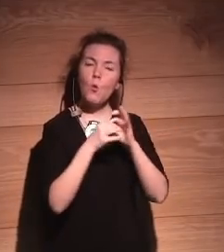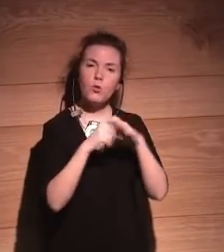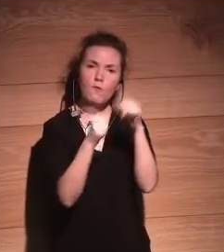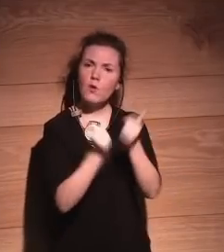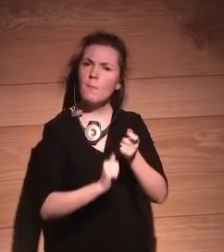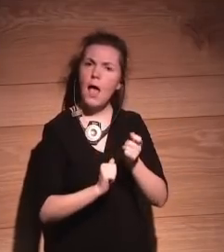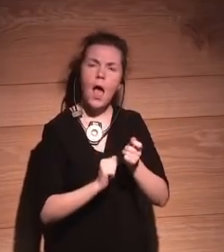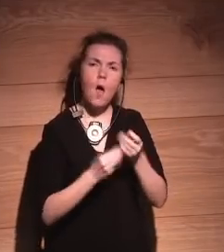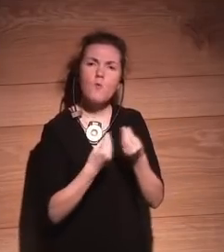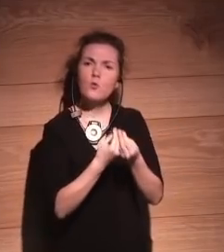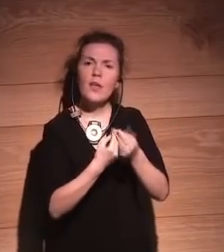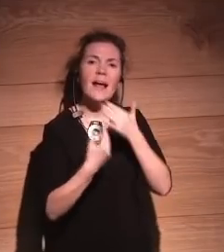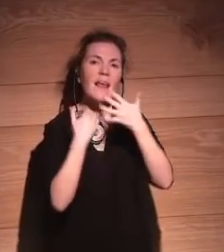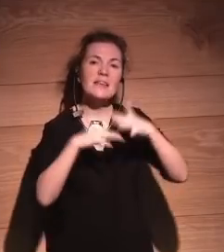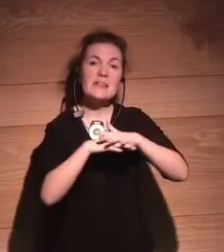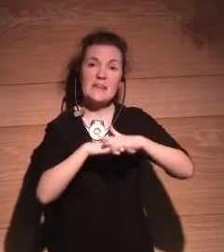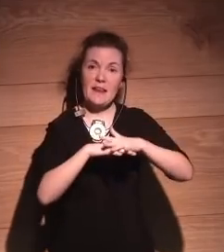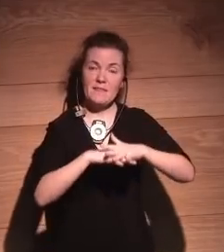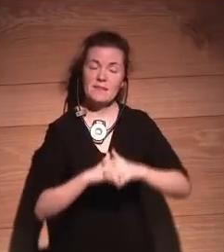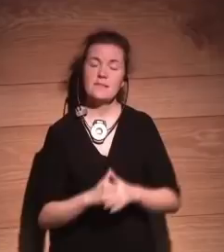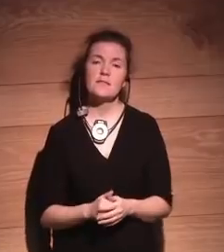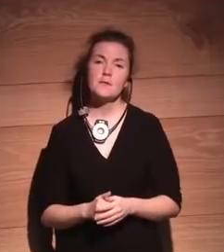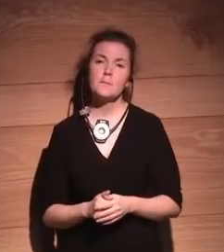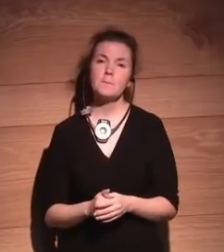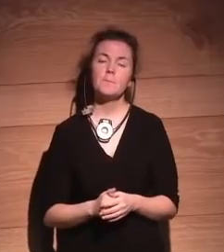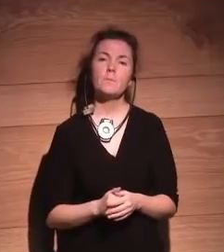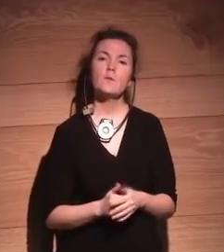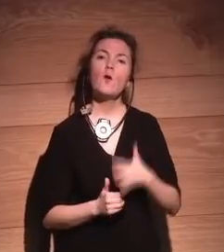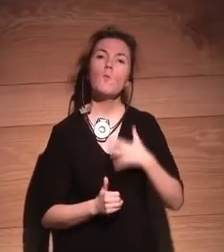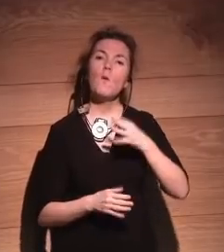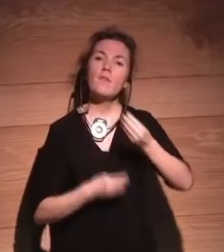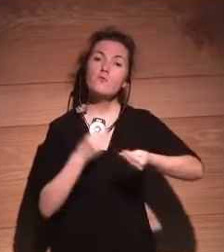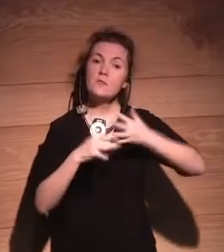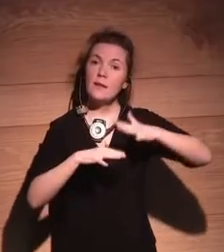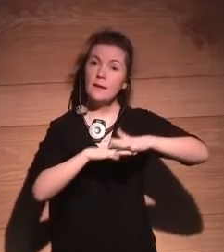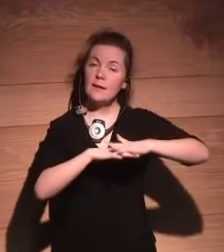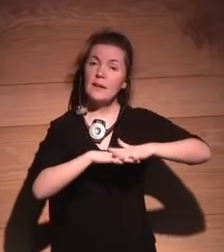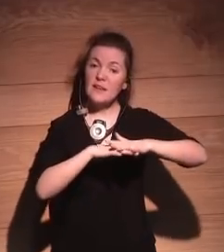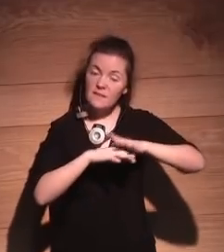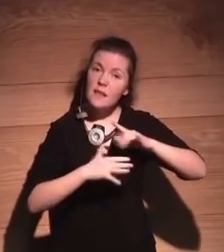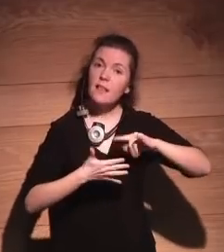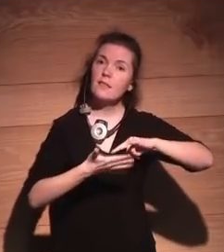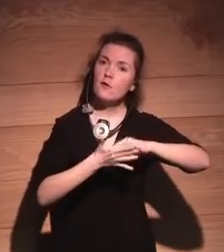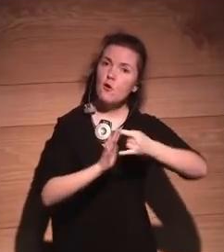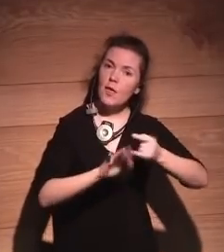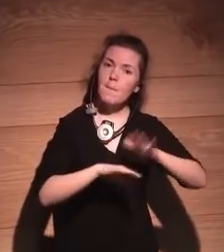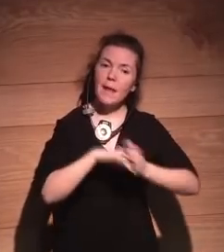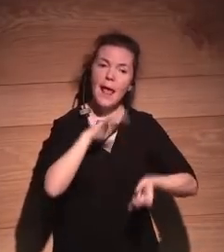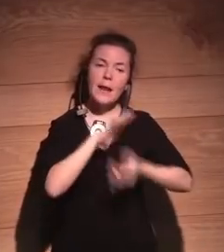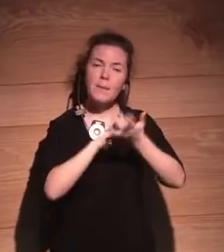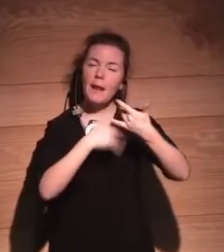permanente gracias a estas redes. Se pueden utilizar estas redes, esta tecnología, para